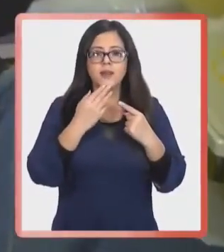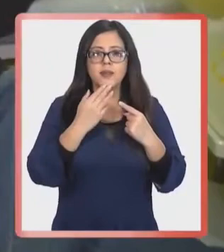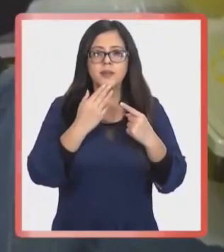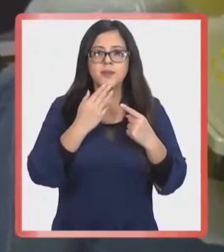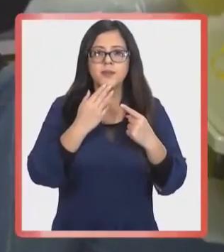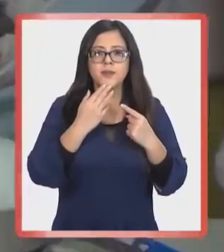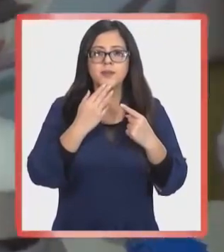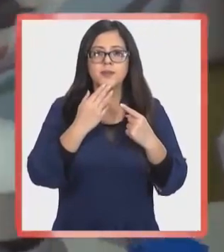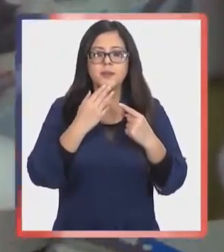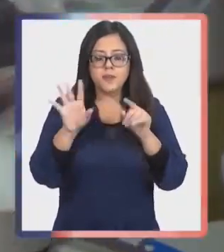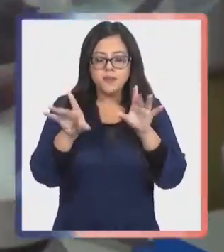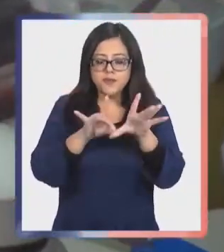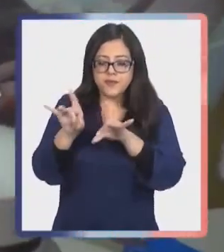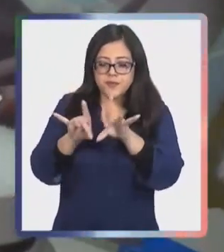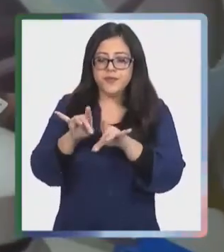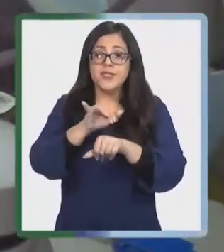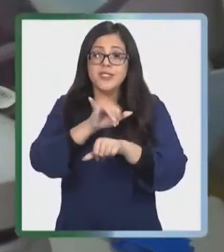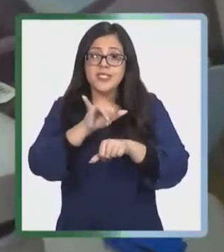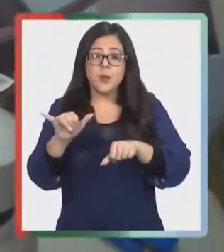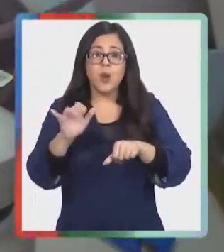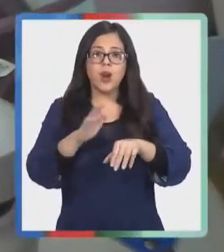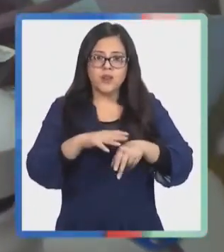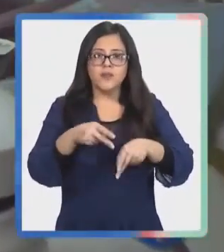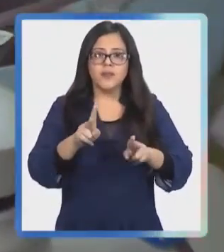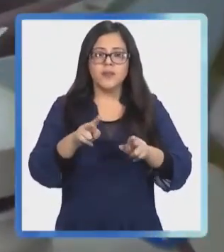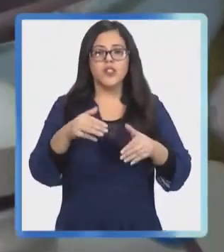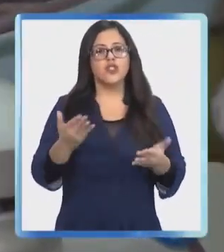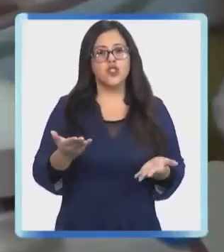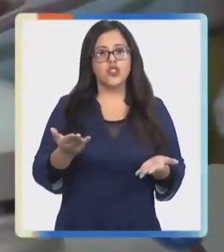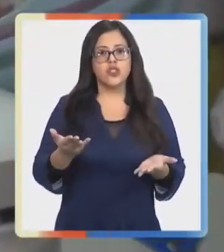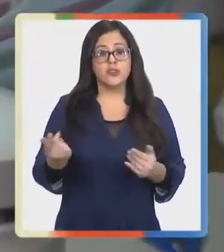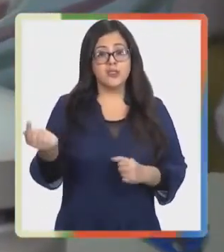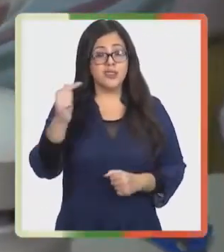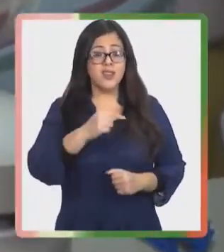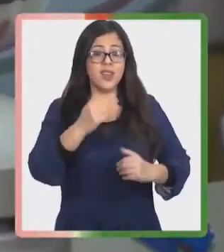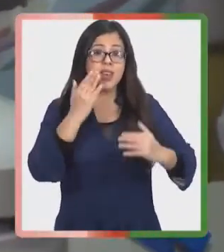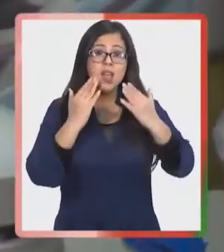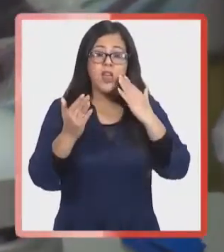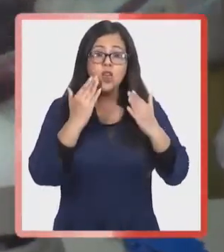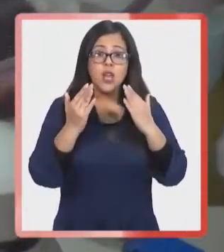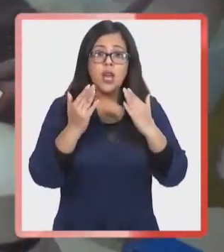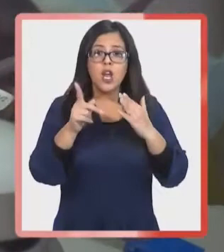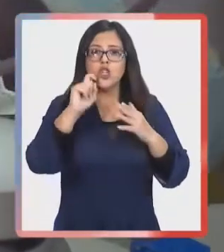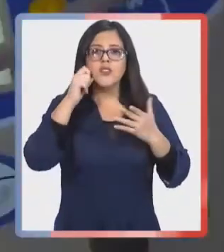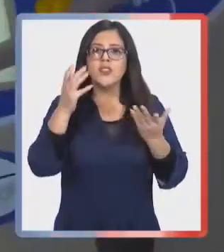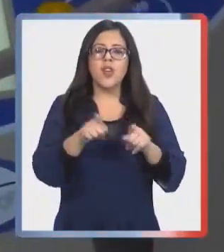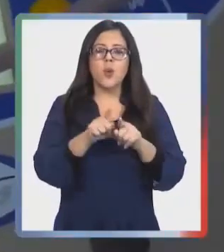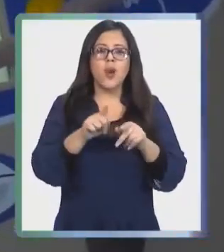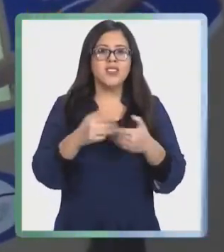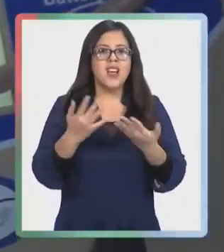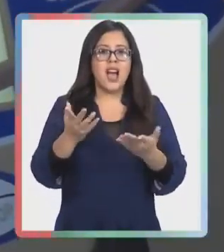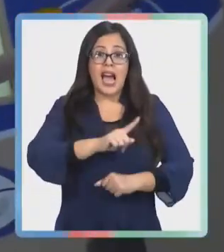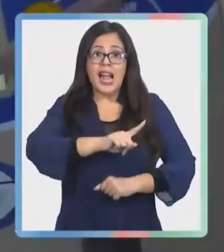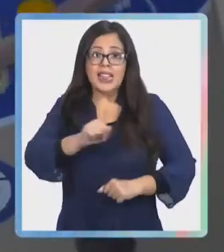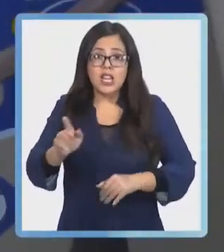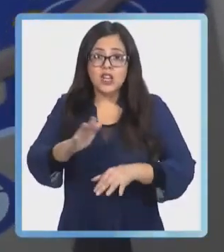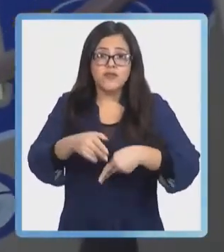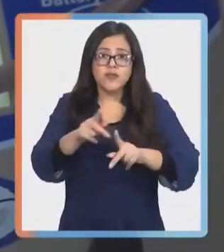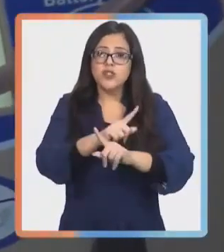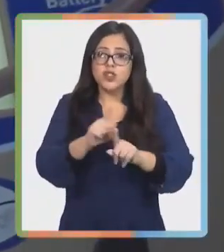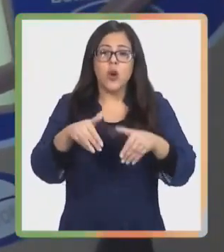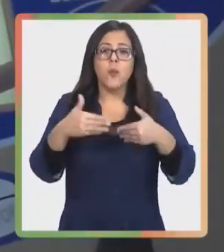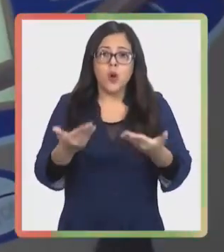¿cierto? También separación de componentes y luego está disponible. Entonces, si vienen a donar, no es que esté